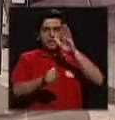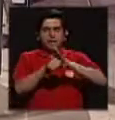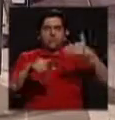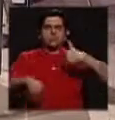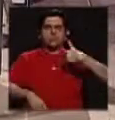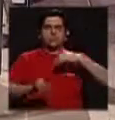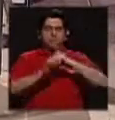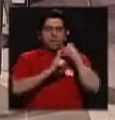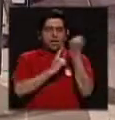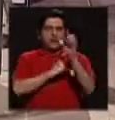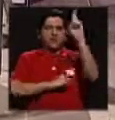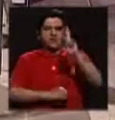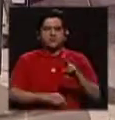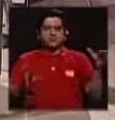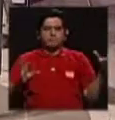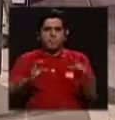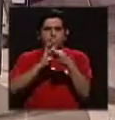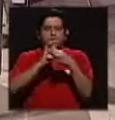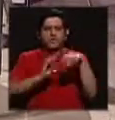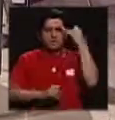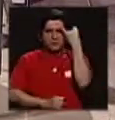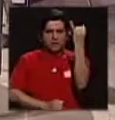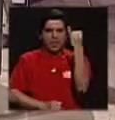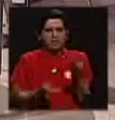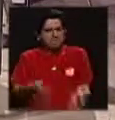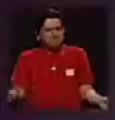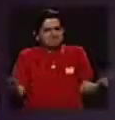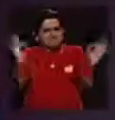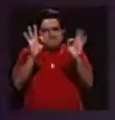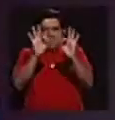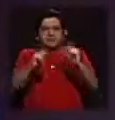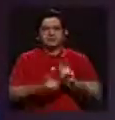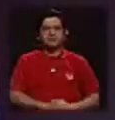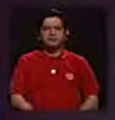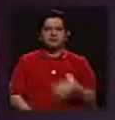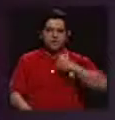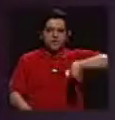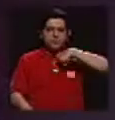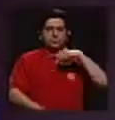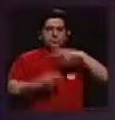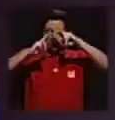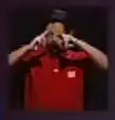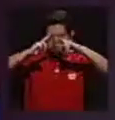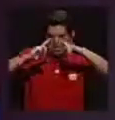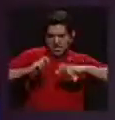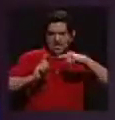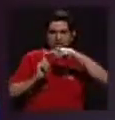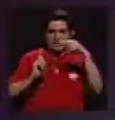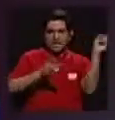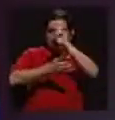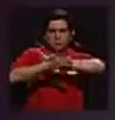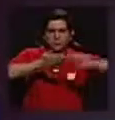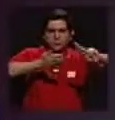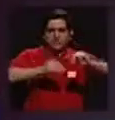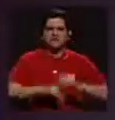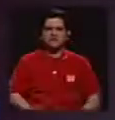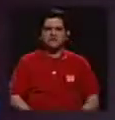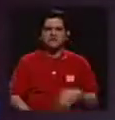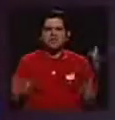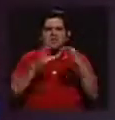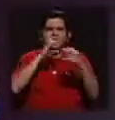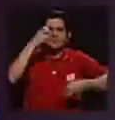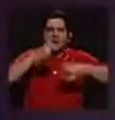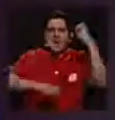con la sociedad costarricense sumándose a esta iniciativa tan importante donde hacemos una lectura desde la academia en torno a